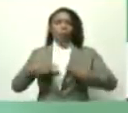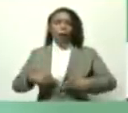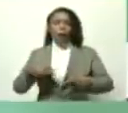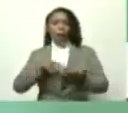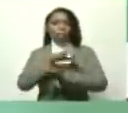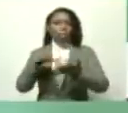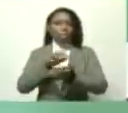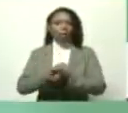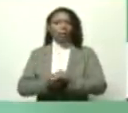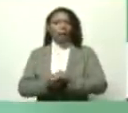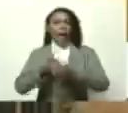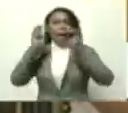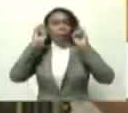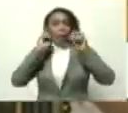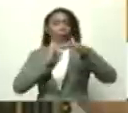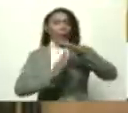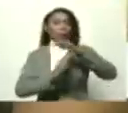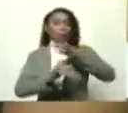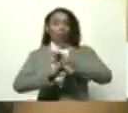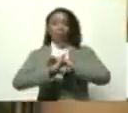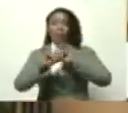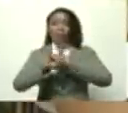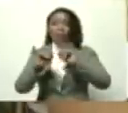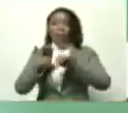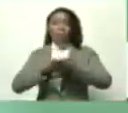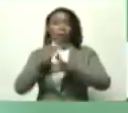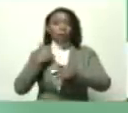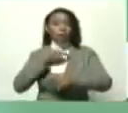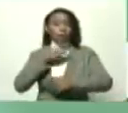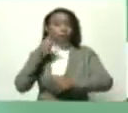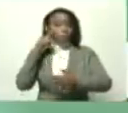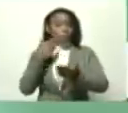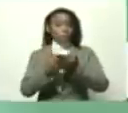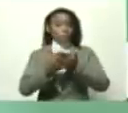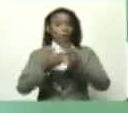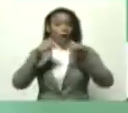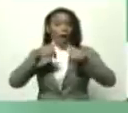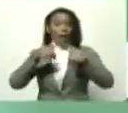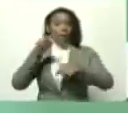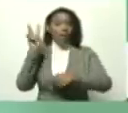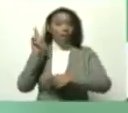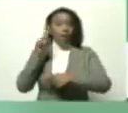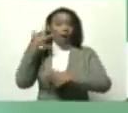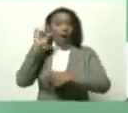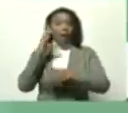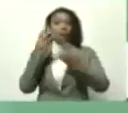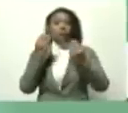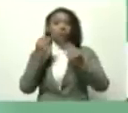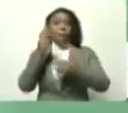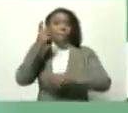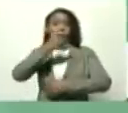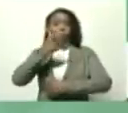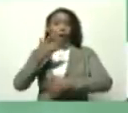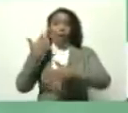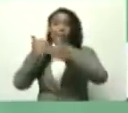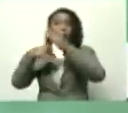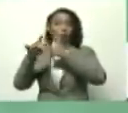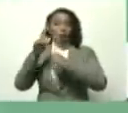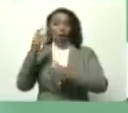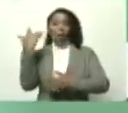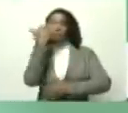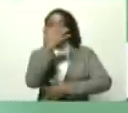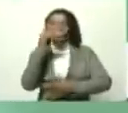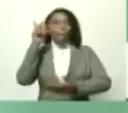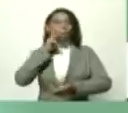de la migración, porque lo que estamos notando en este momento en Venezuela es que muchas de las personas que se fueron engañadas a Perú,